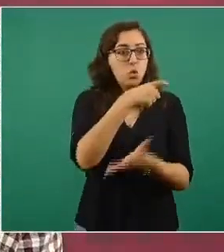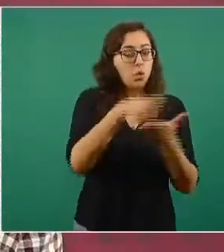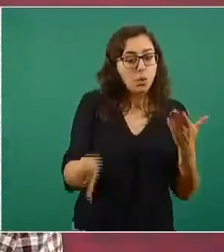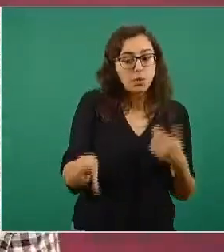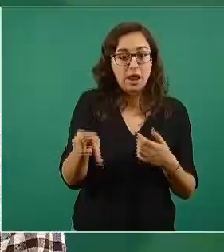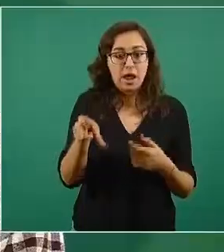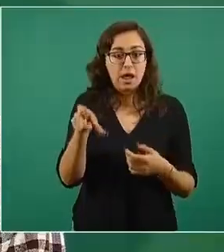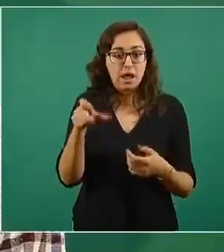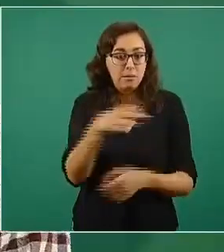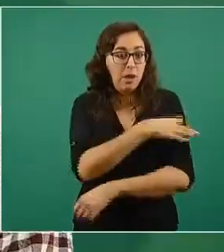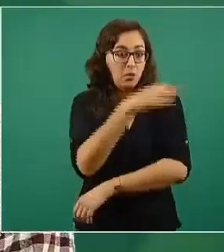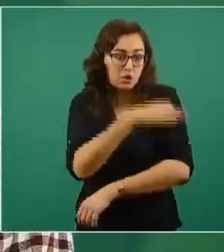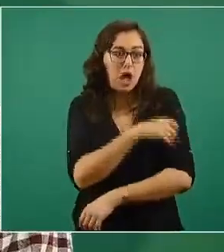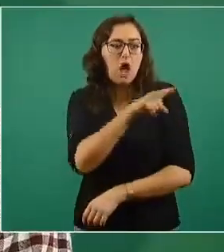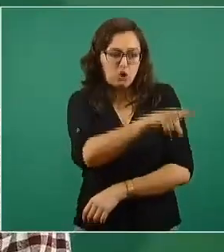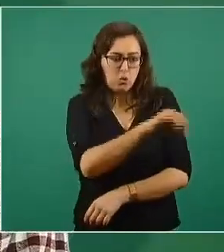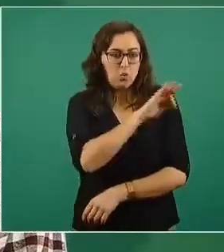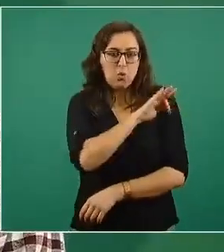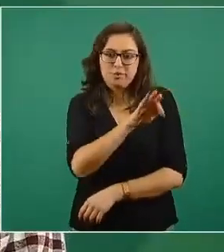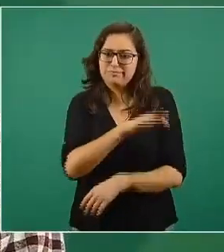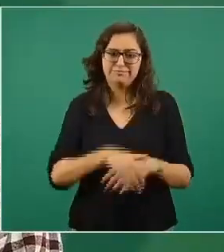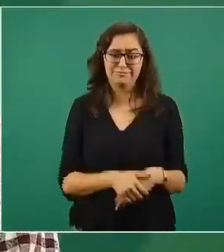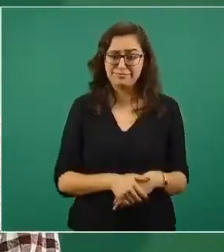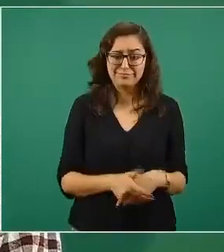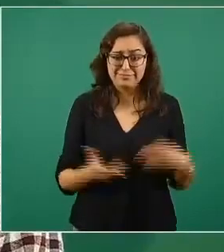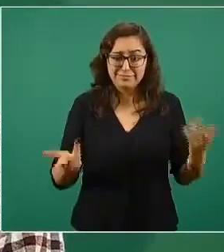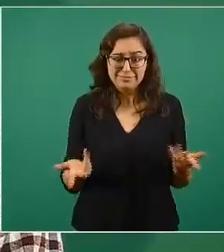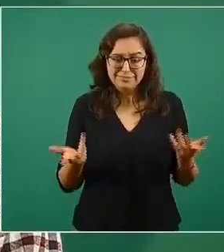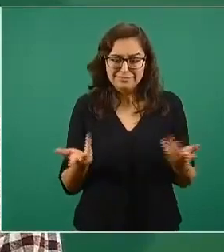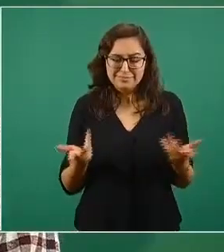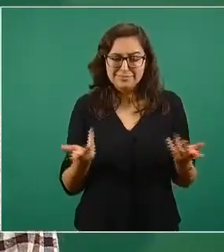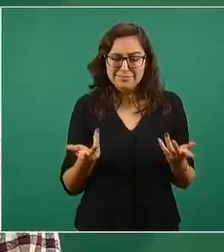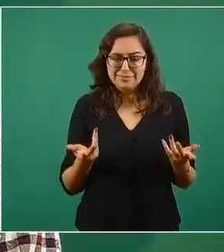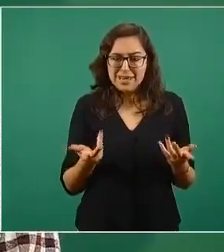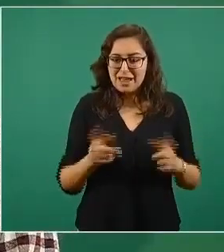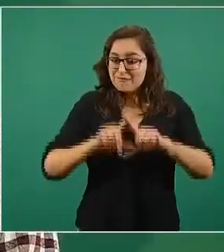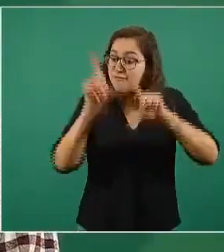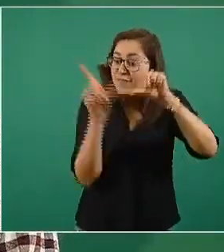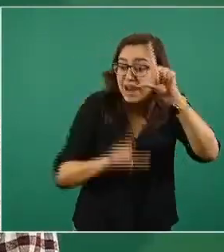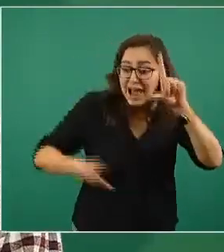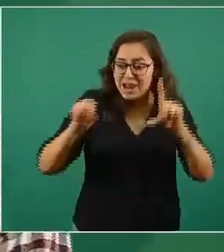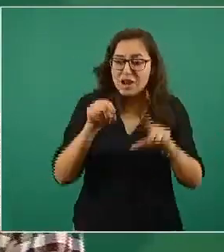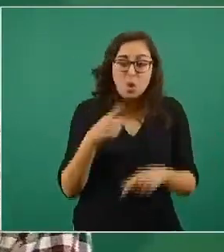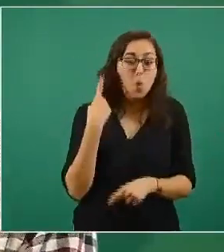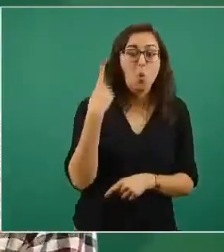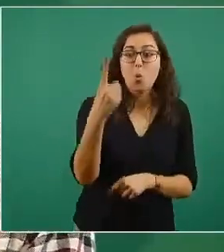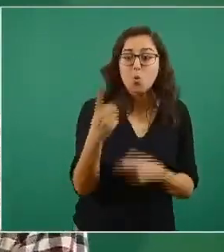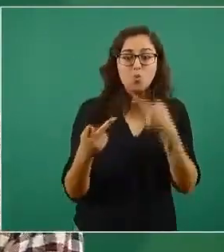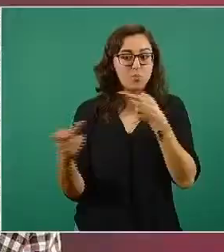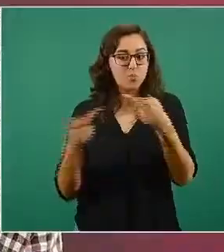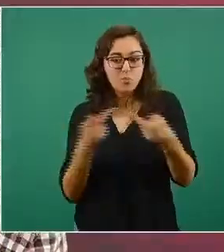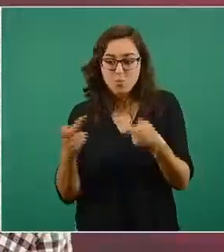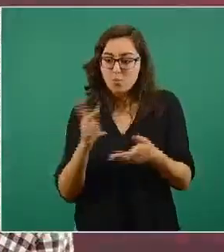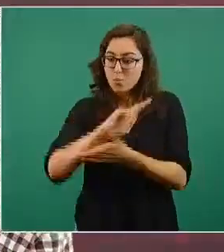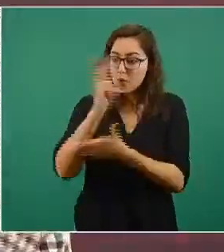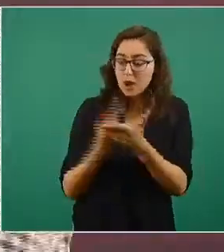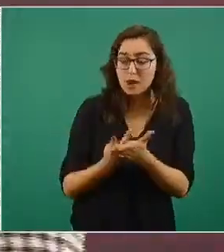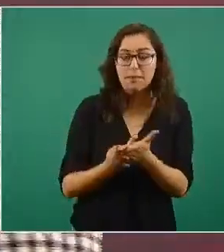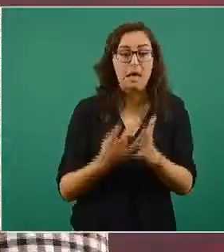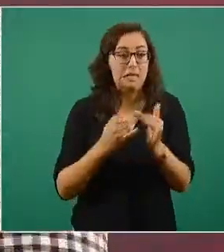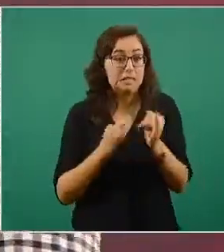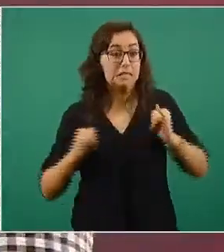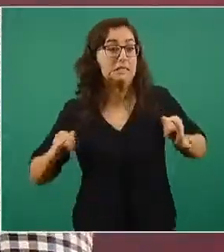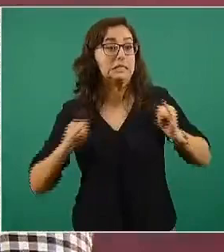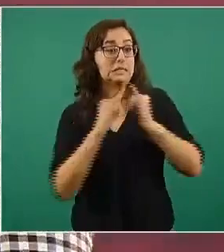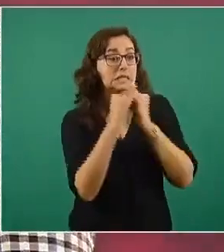vacunas. No, es un único programa de vacunación del Gobierno de México. No se necesita que cada